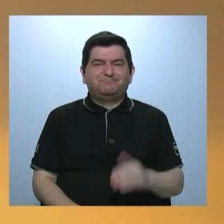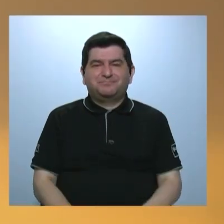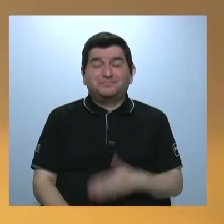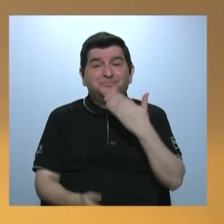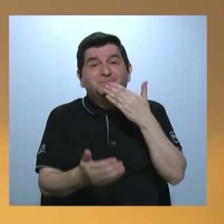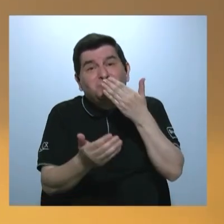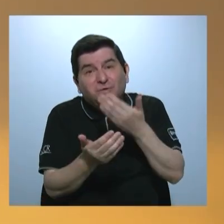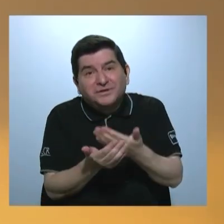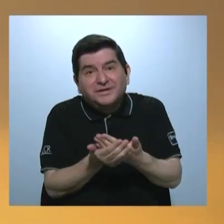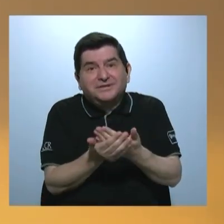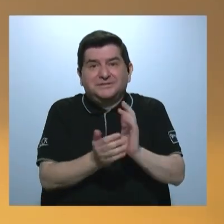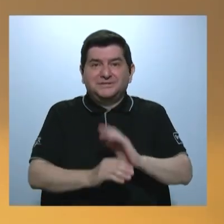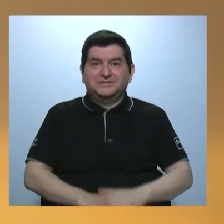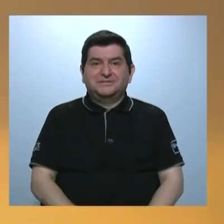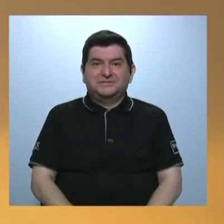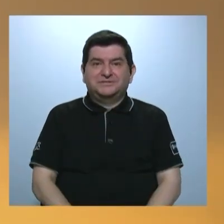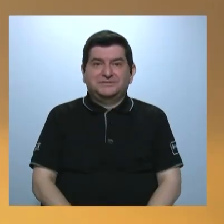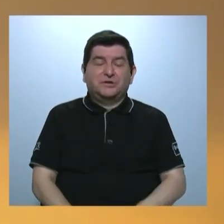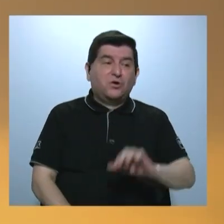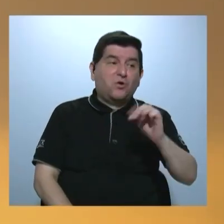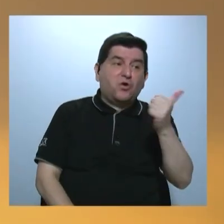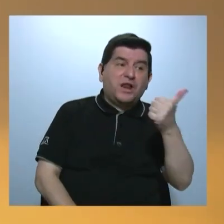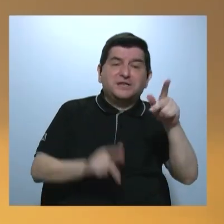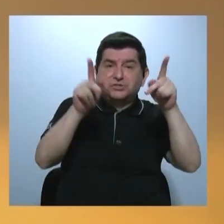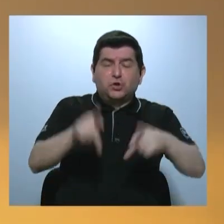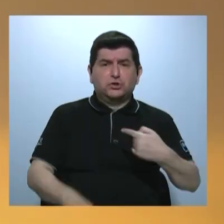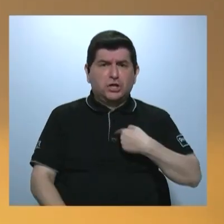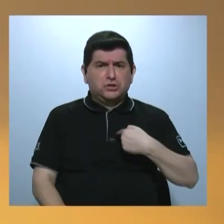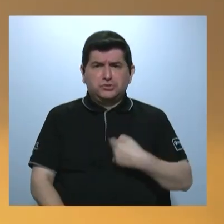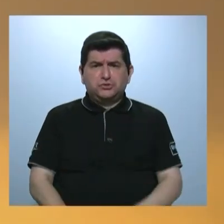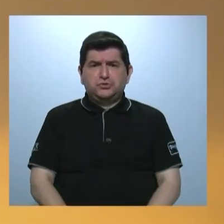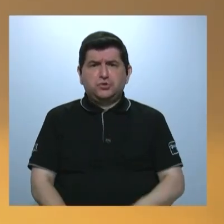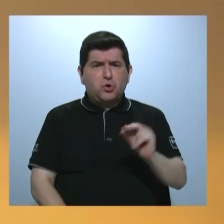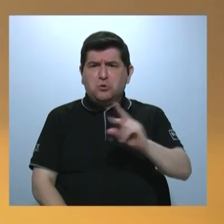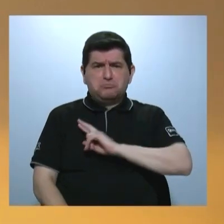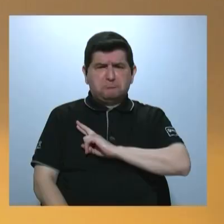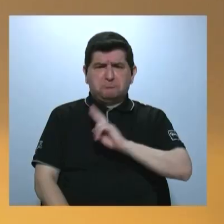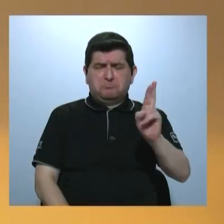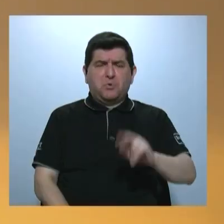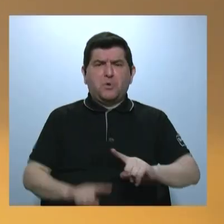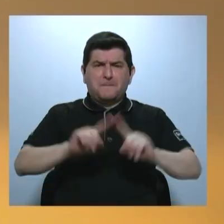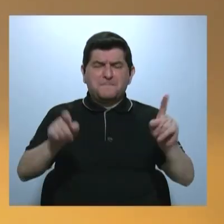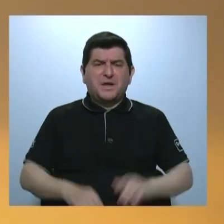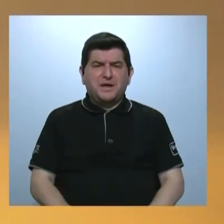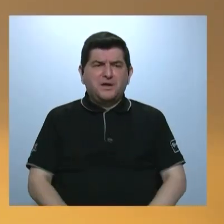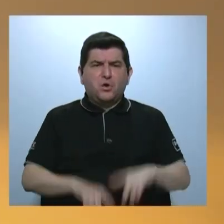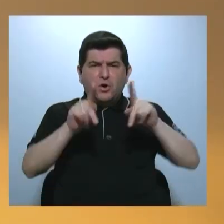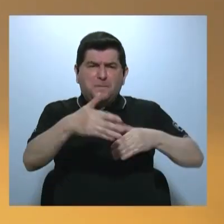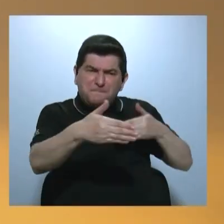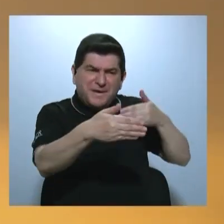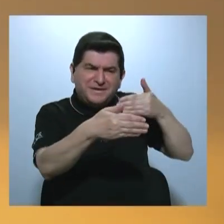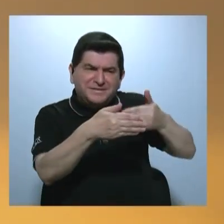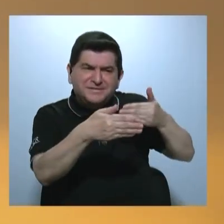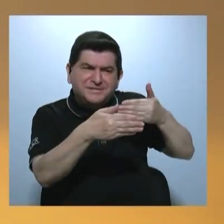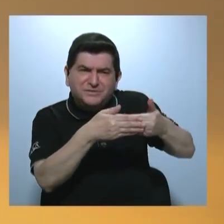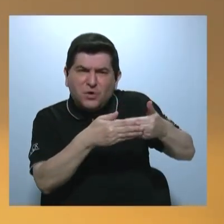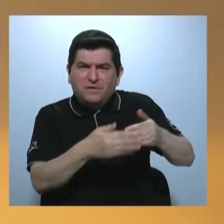amable con el prójimo. Yo no soy particularmente religioso, pero eso de que el prójimo es